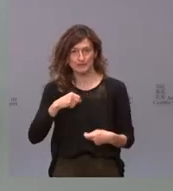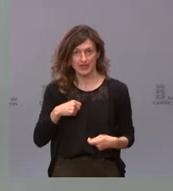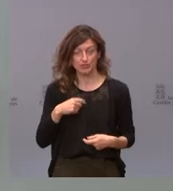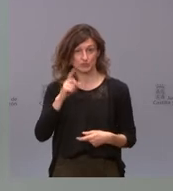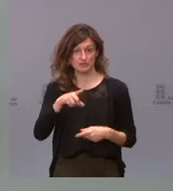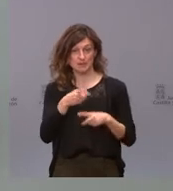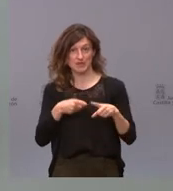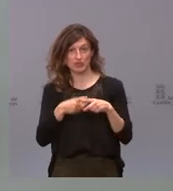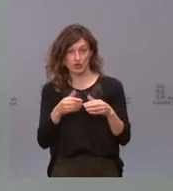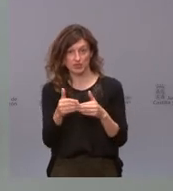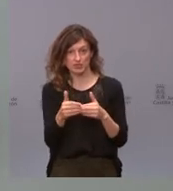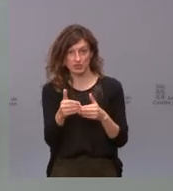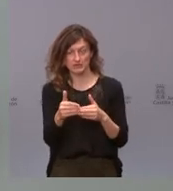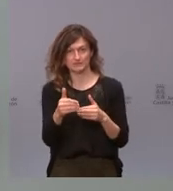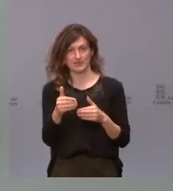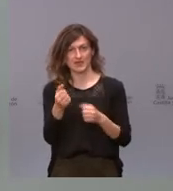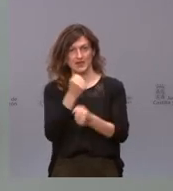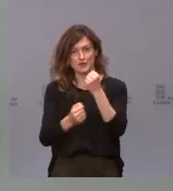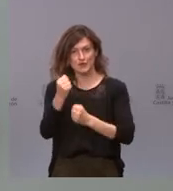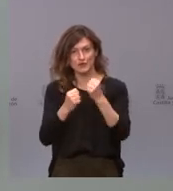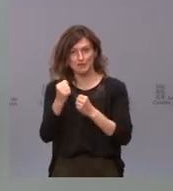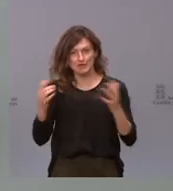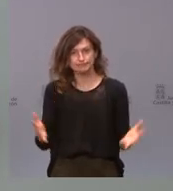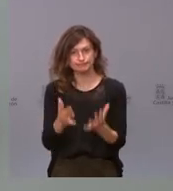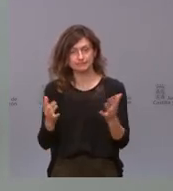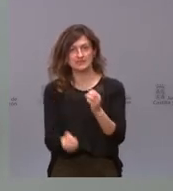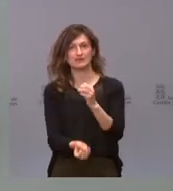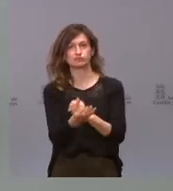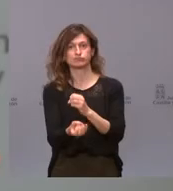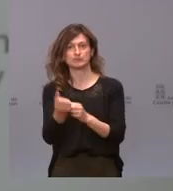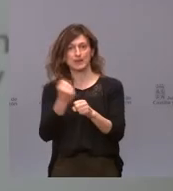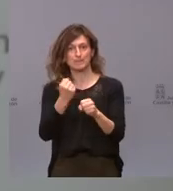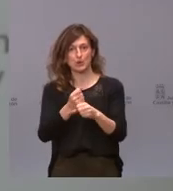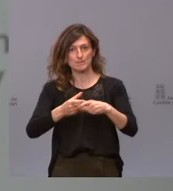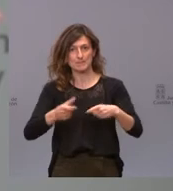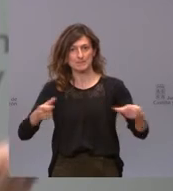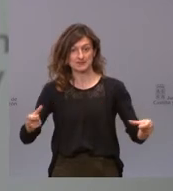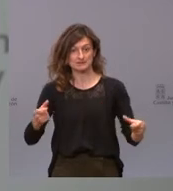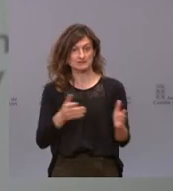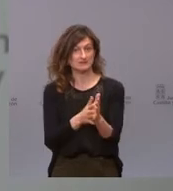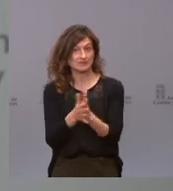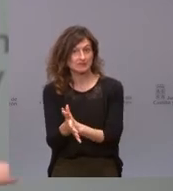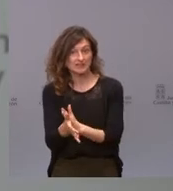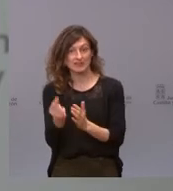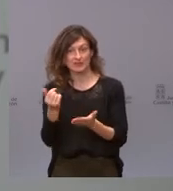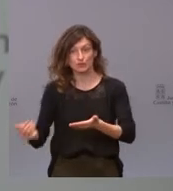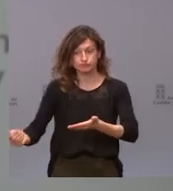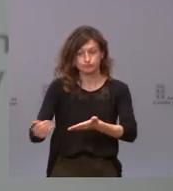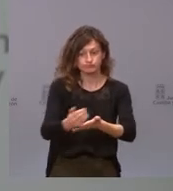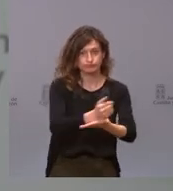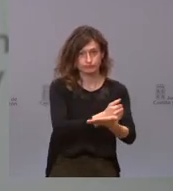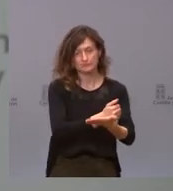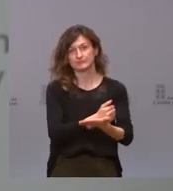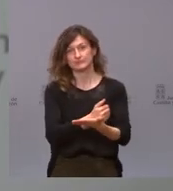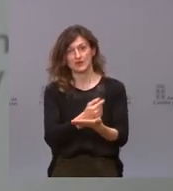medio plazo' reactivar la economía y crear empleo y eso va a permitir que aumente la recaudación sin necesidad